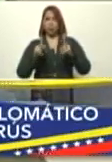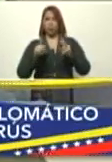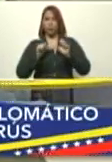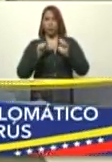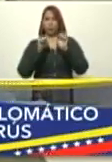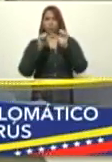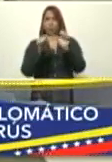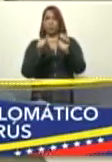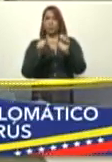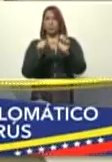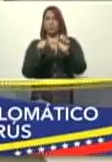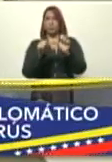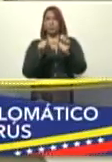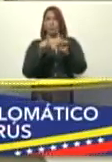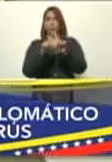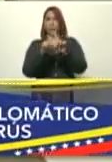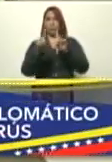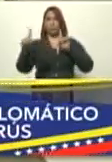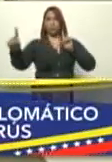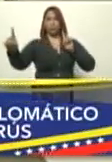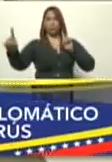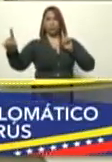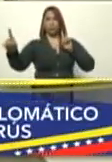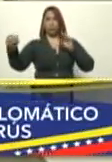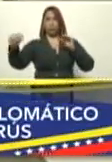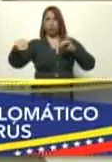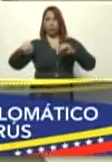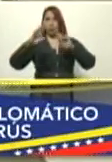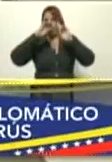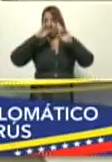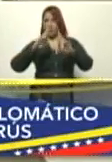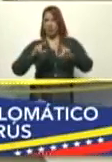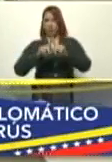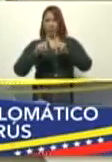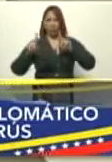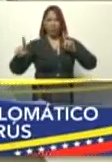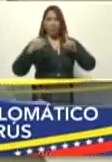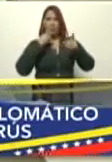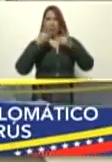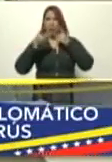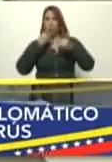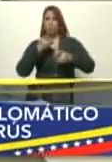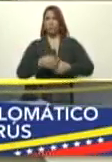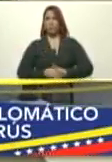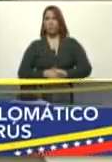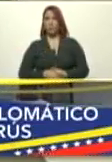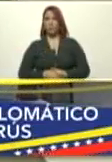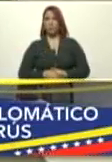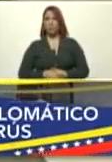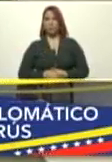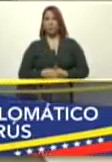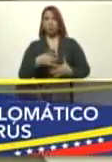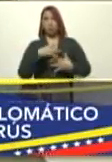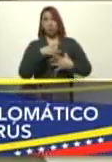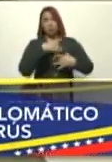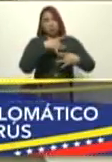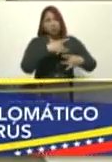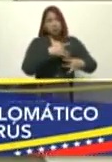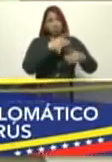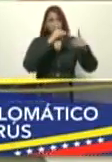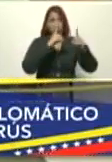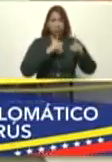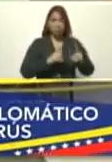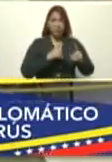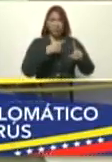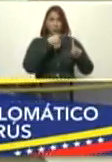mantenido alejada de la diplomacia, del respeto, del diálogo, y han preferido sumarse